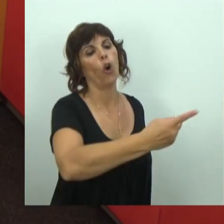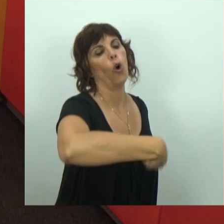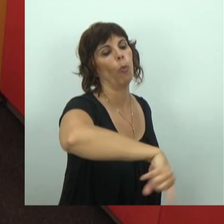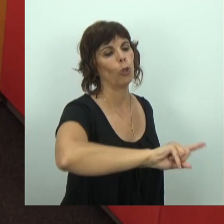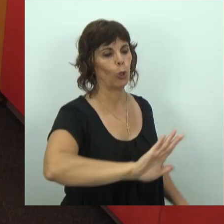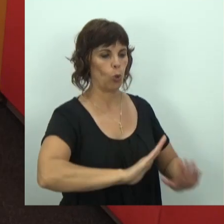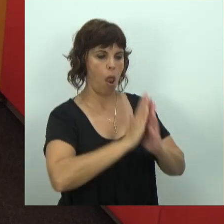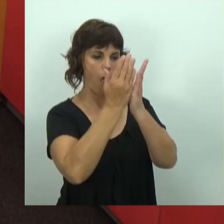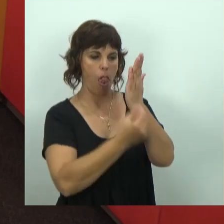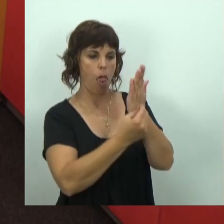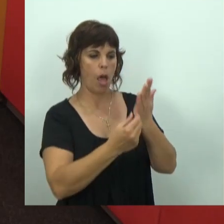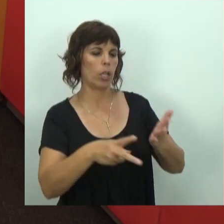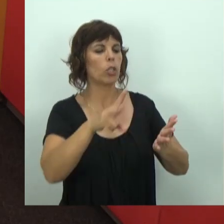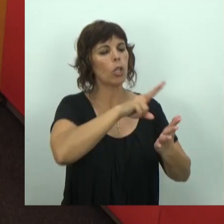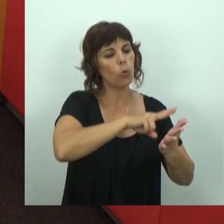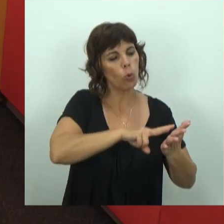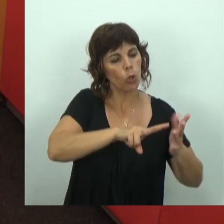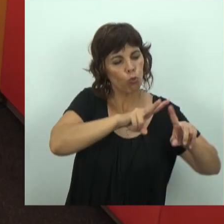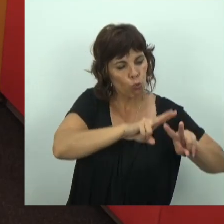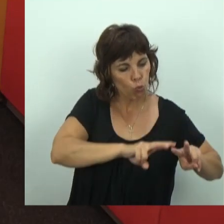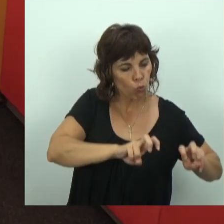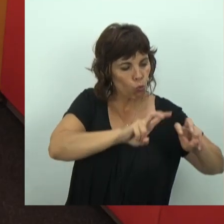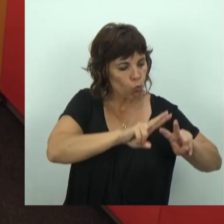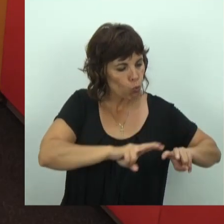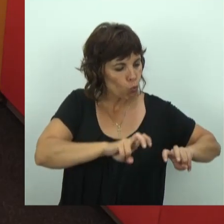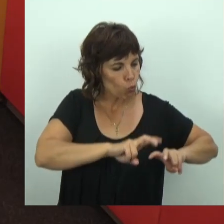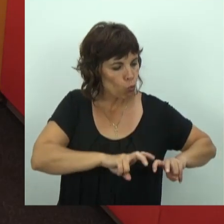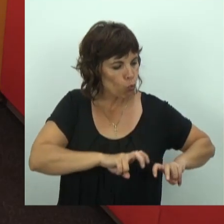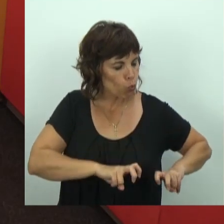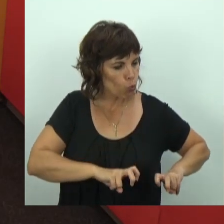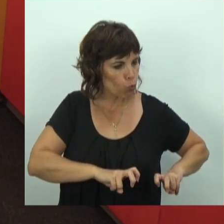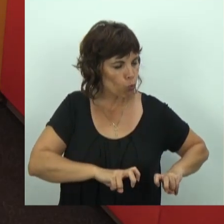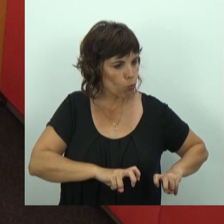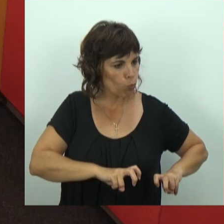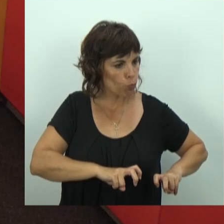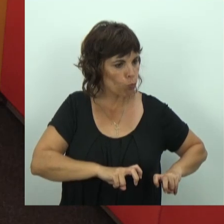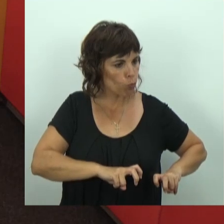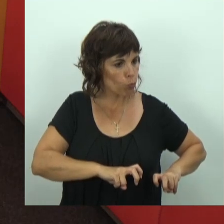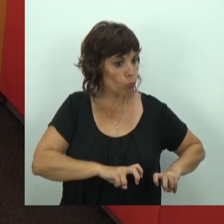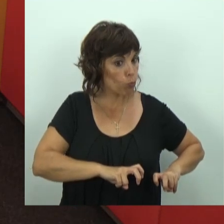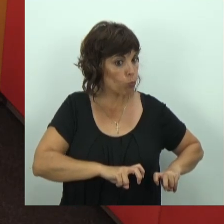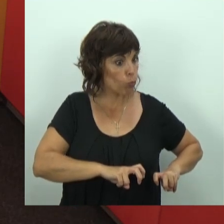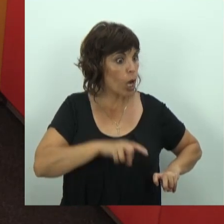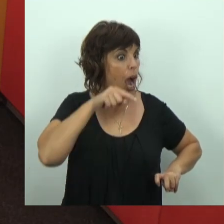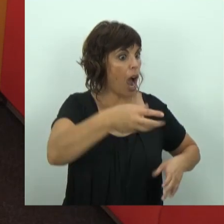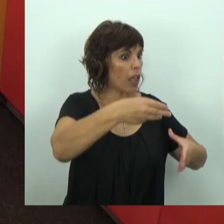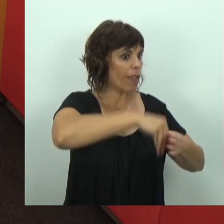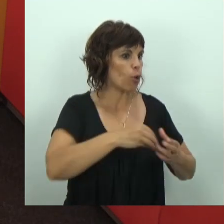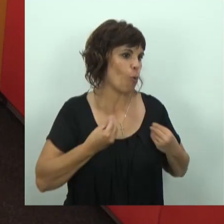escudriñáis las Escrituras porque pensáis encontrar en ellas vida eterna, y son ellas las que dan testimonio de mí.